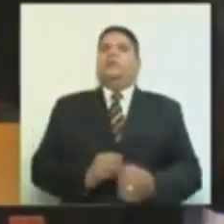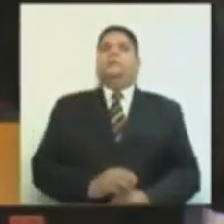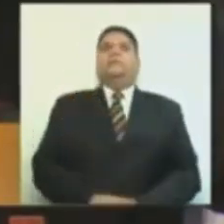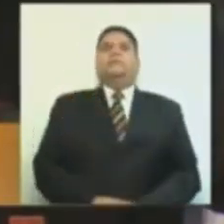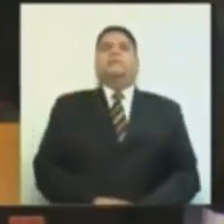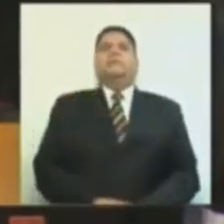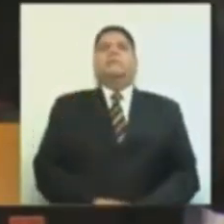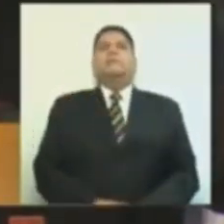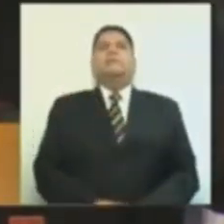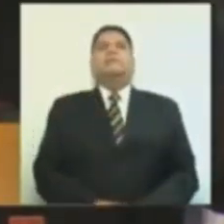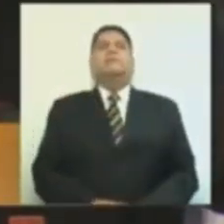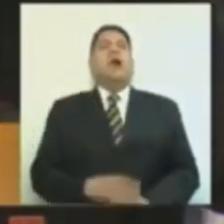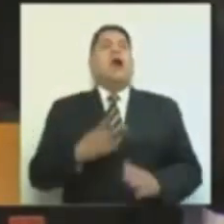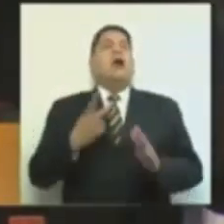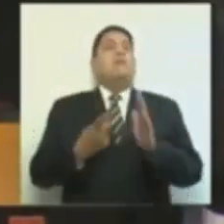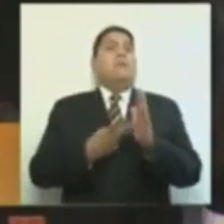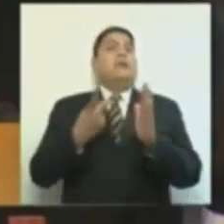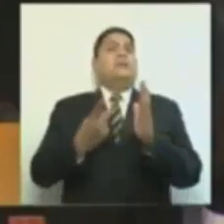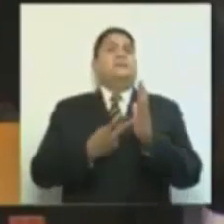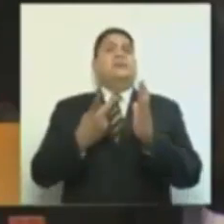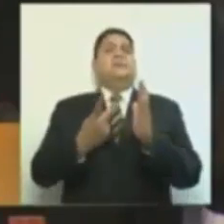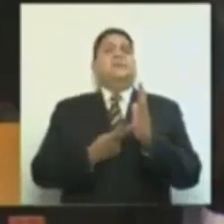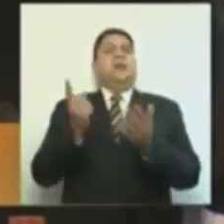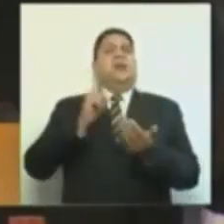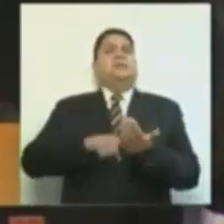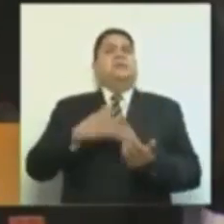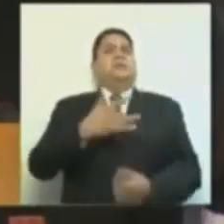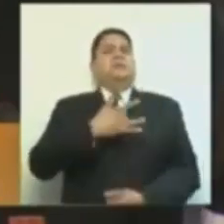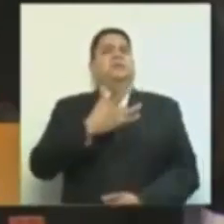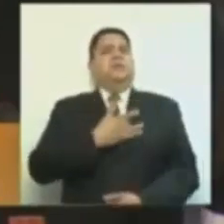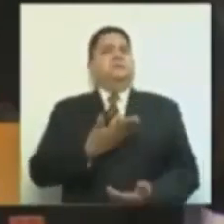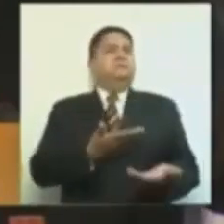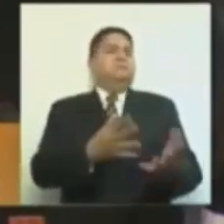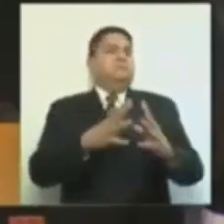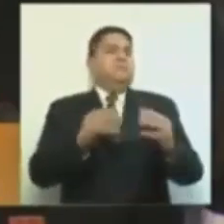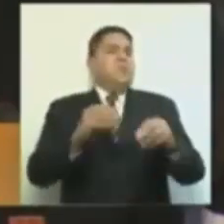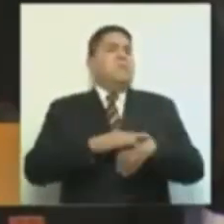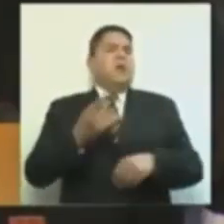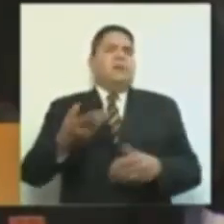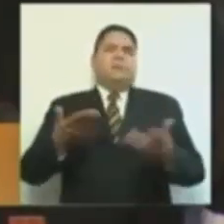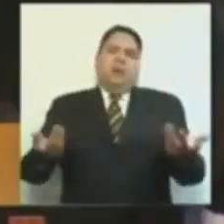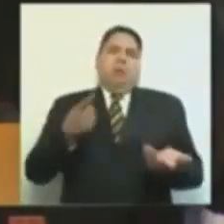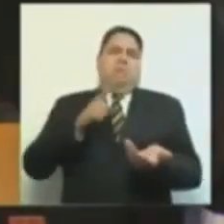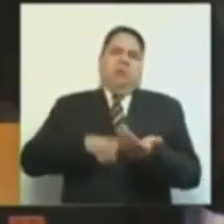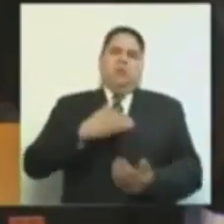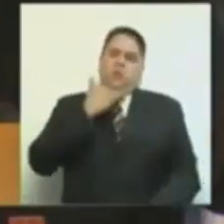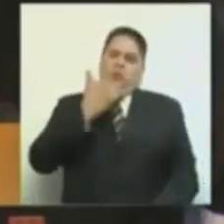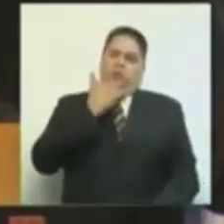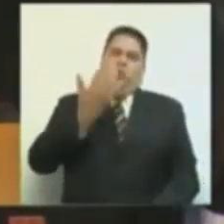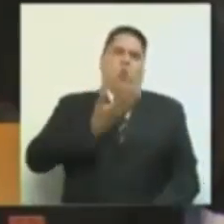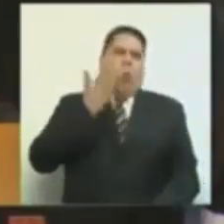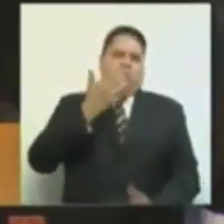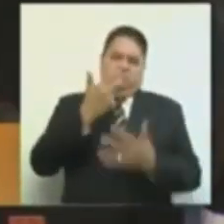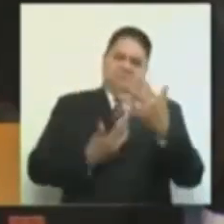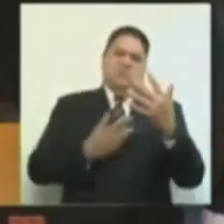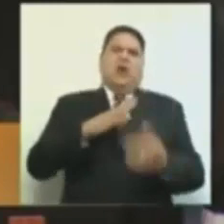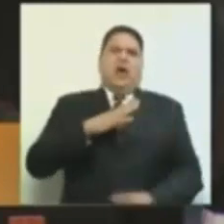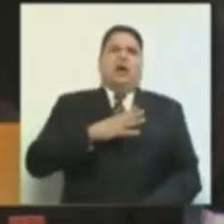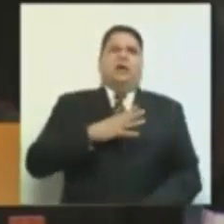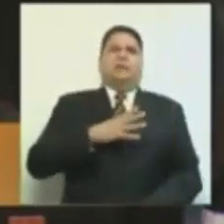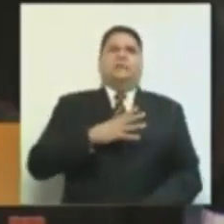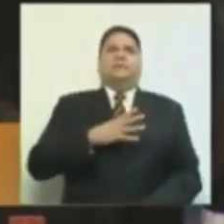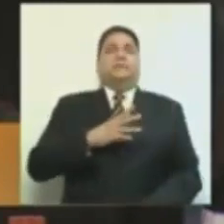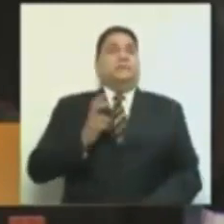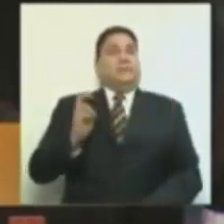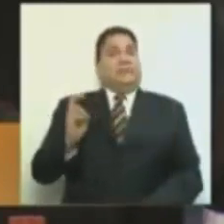el recurrente pretexto de la corrupción en los fideicomisos, la obligación